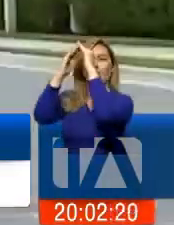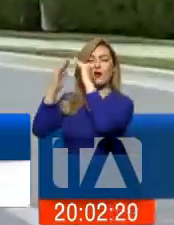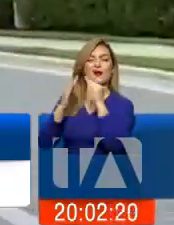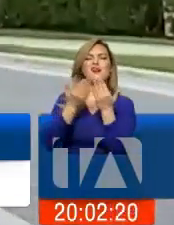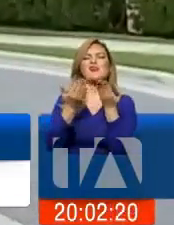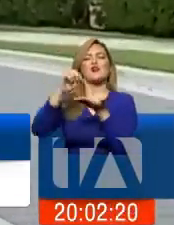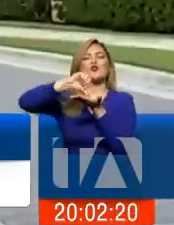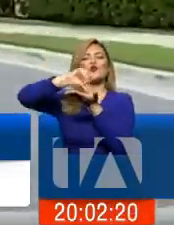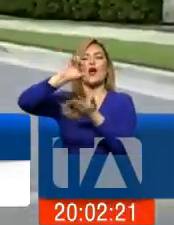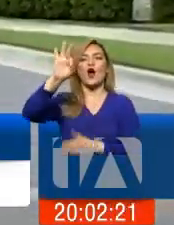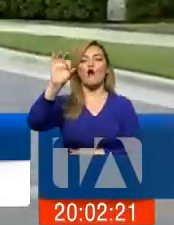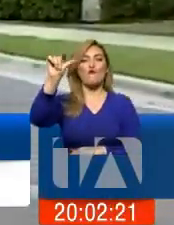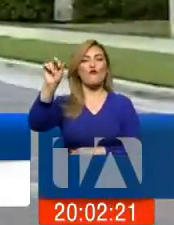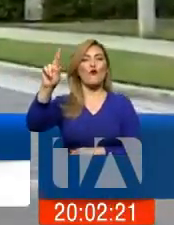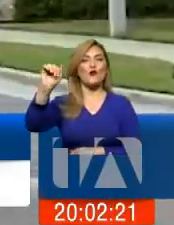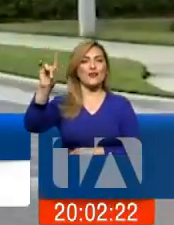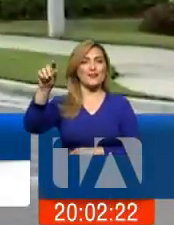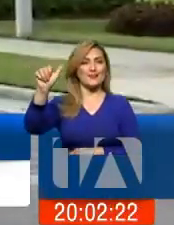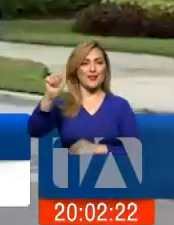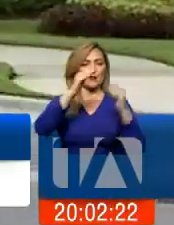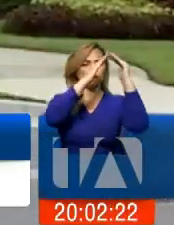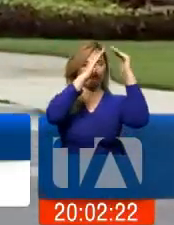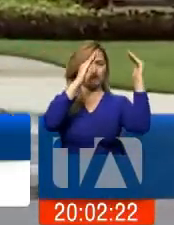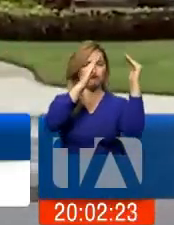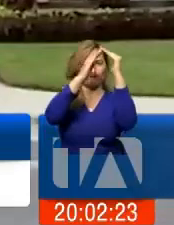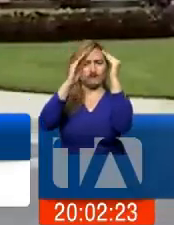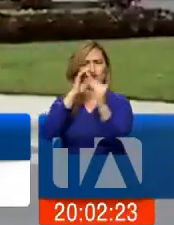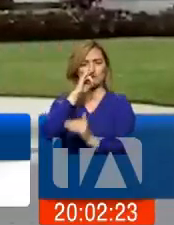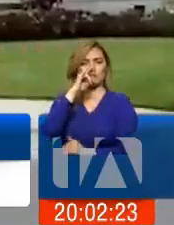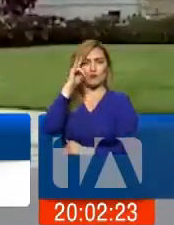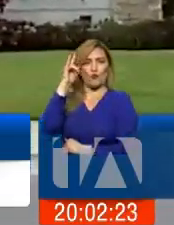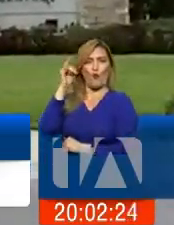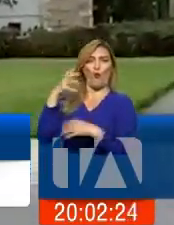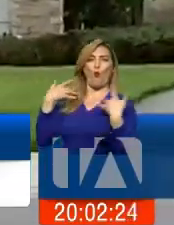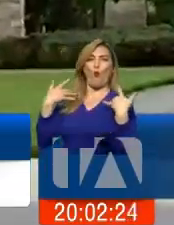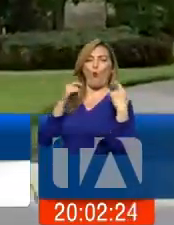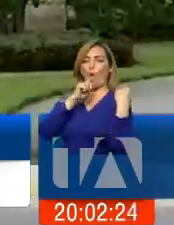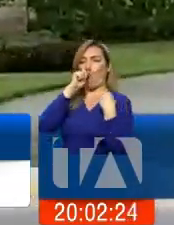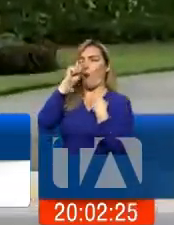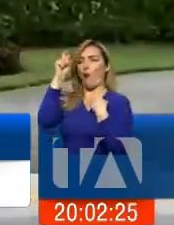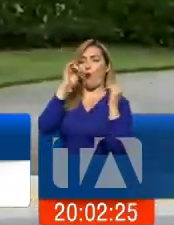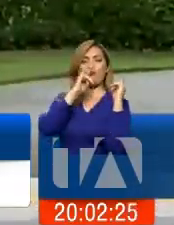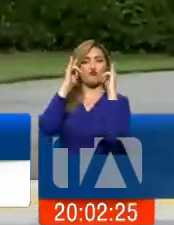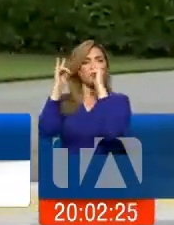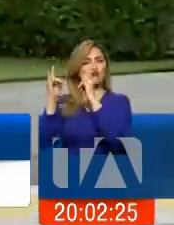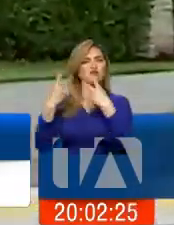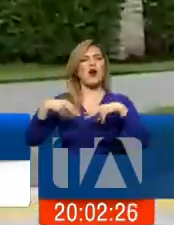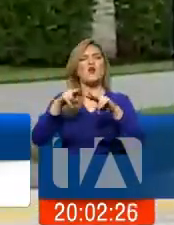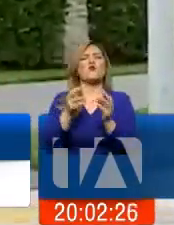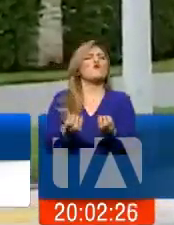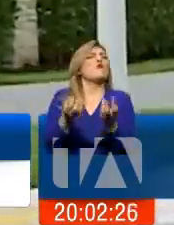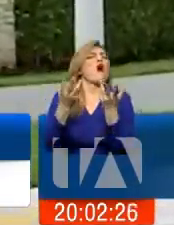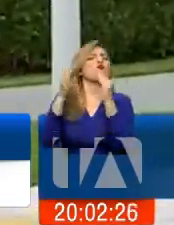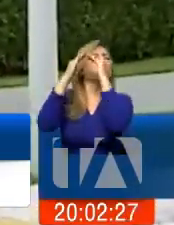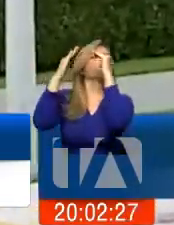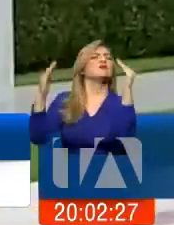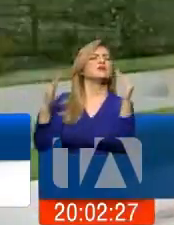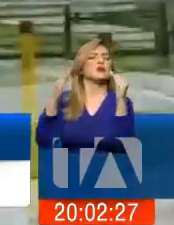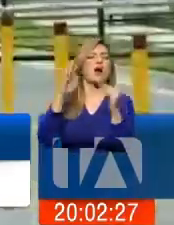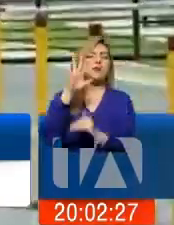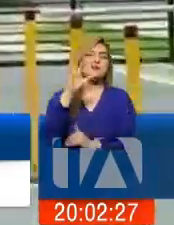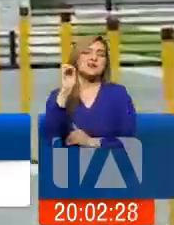Así luce la zona residencial de Pinnacle at Park Central, donde una vivienda puede costar más de